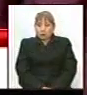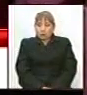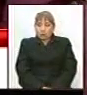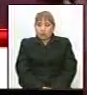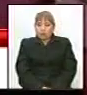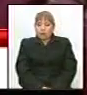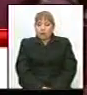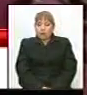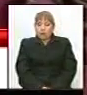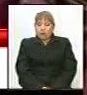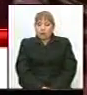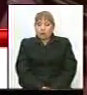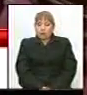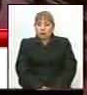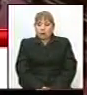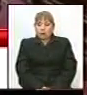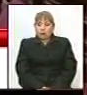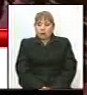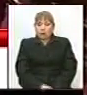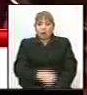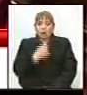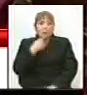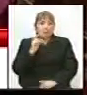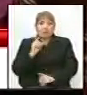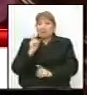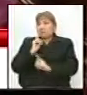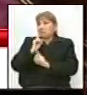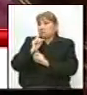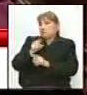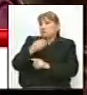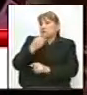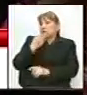Sí. No respondió también cuál es la persona